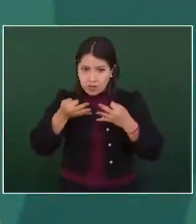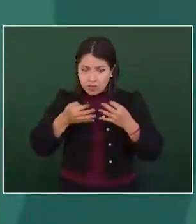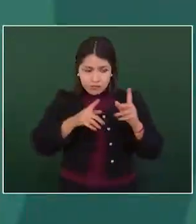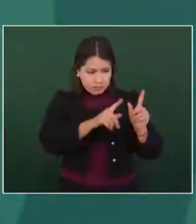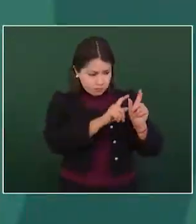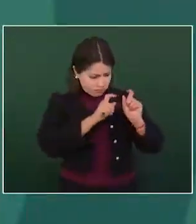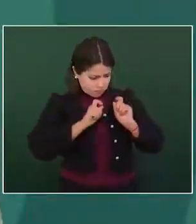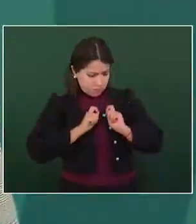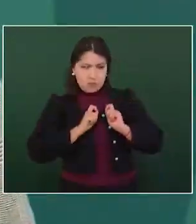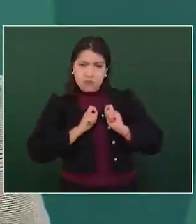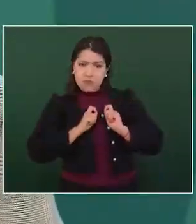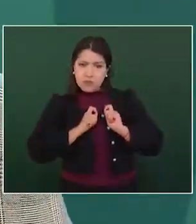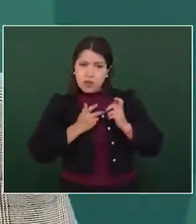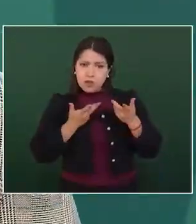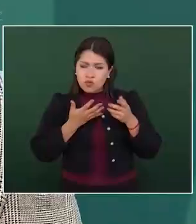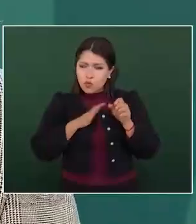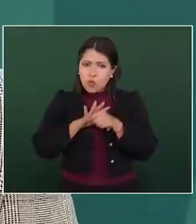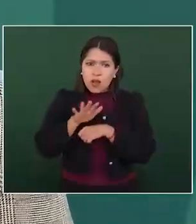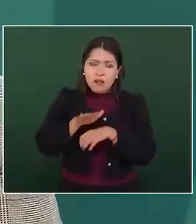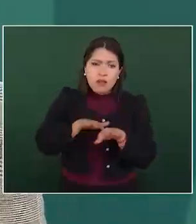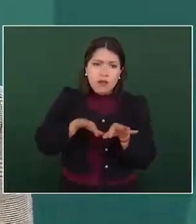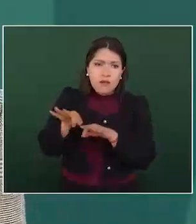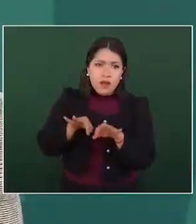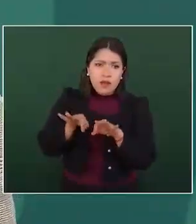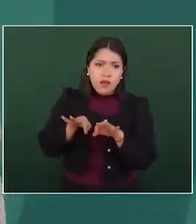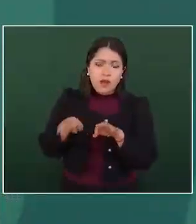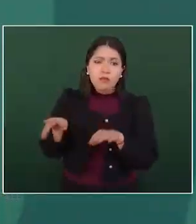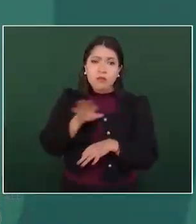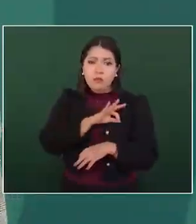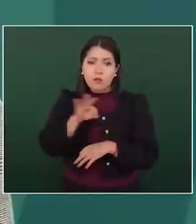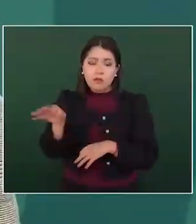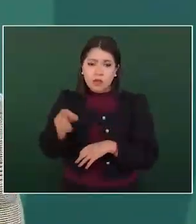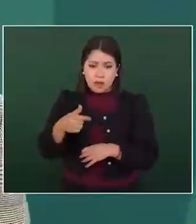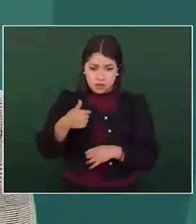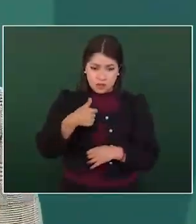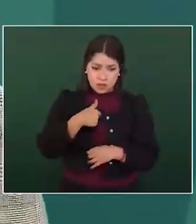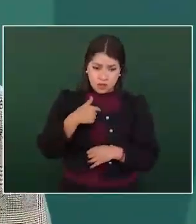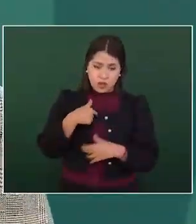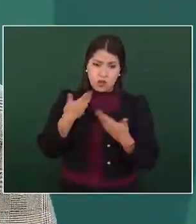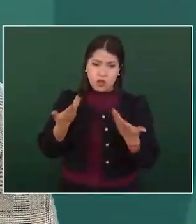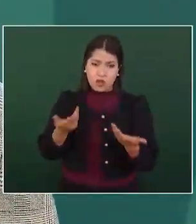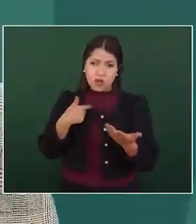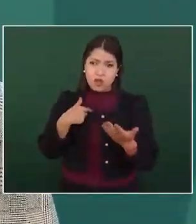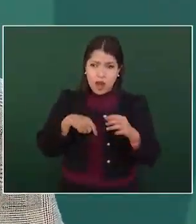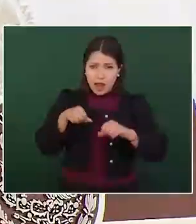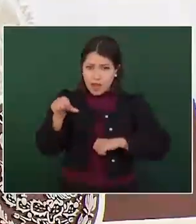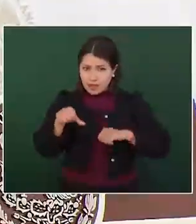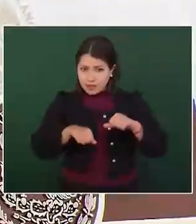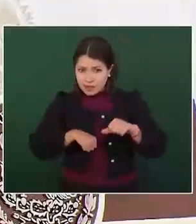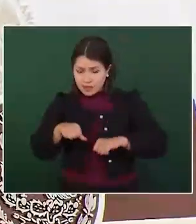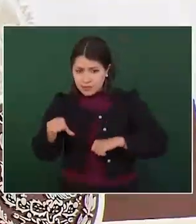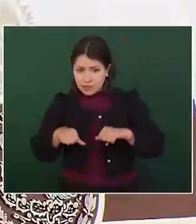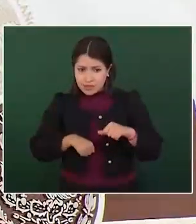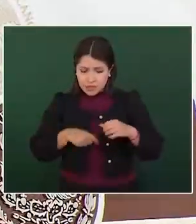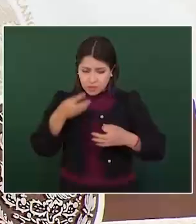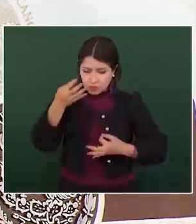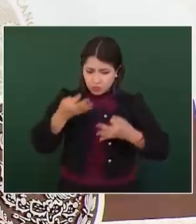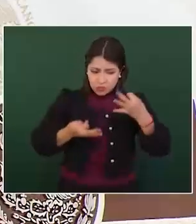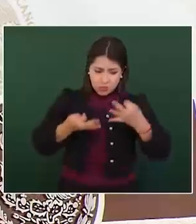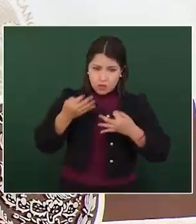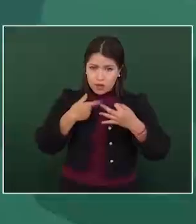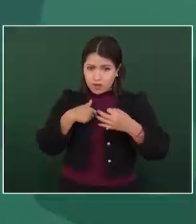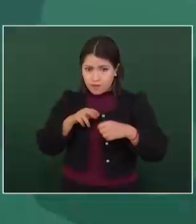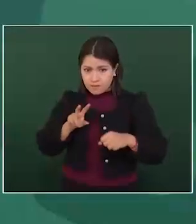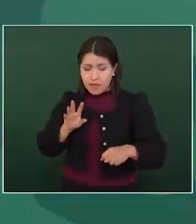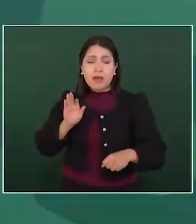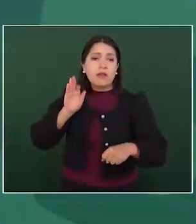que se me dio? Llevar a cabo el sustento y fundamento jurídico de todas las acciones jurídicas que apoyan